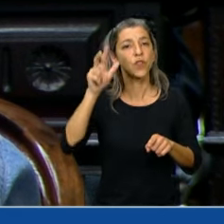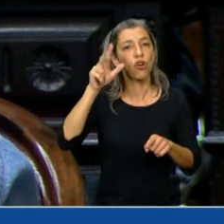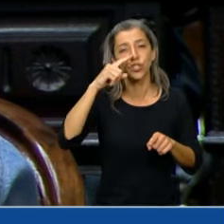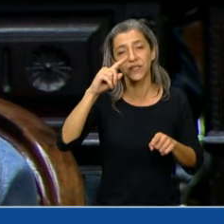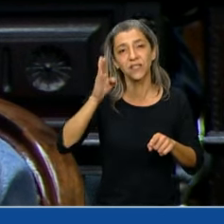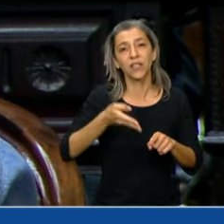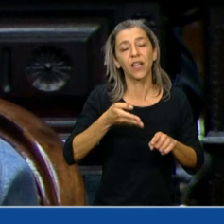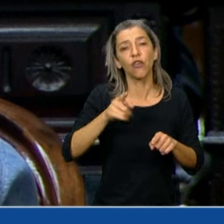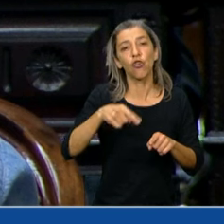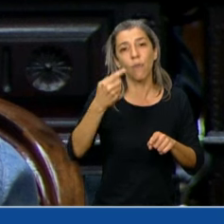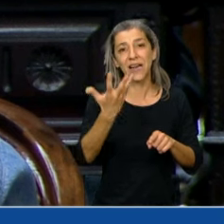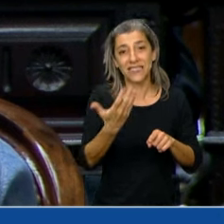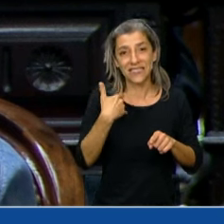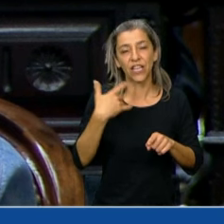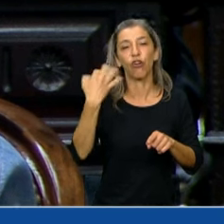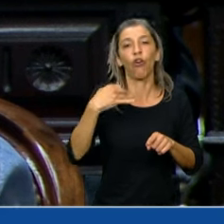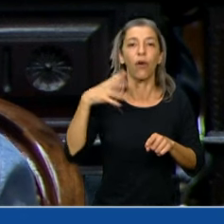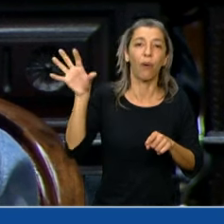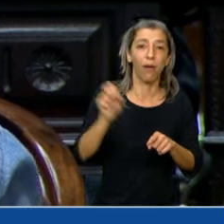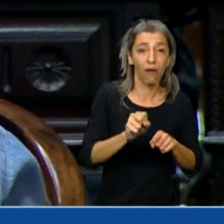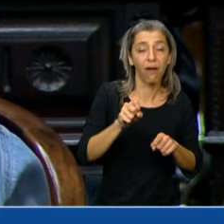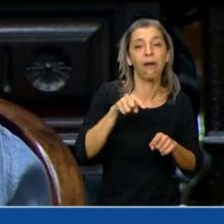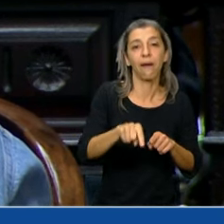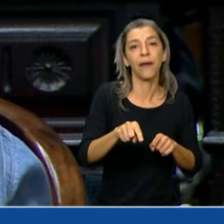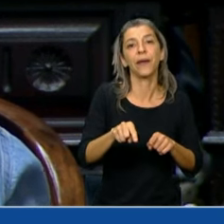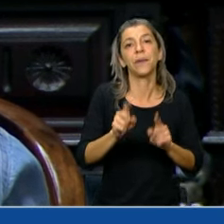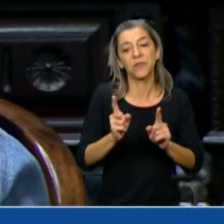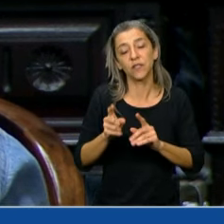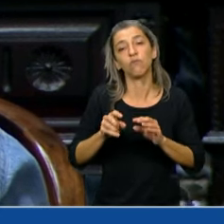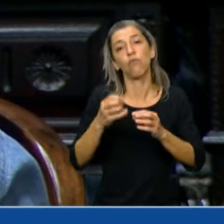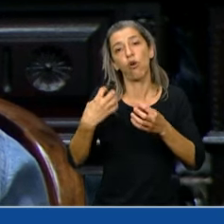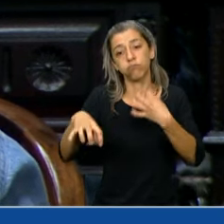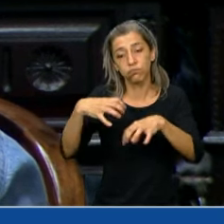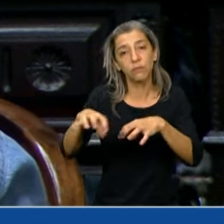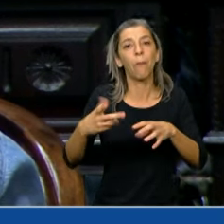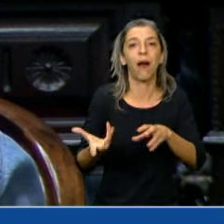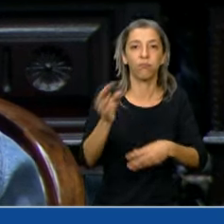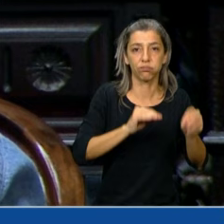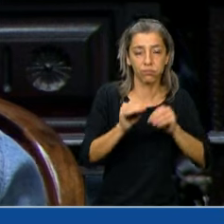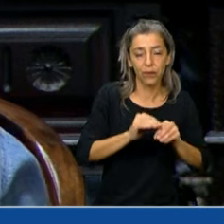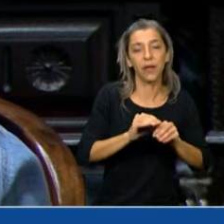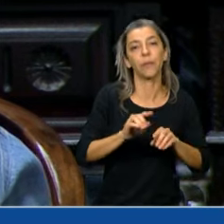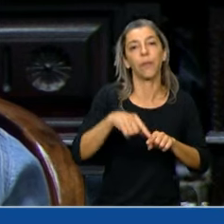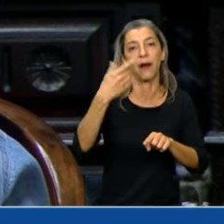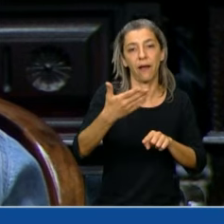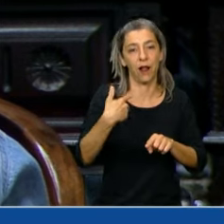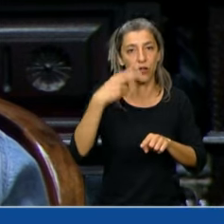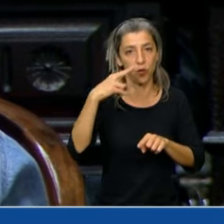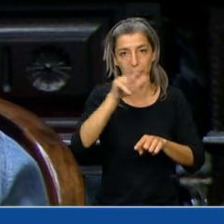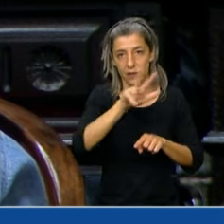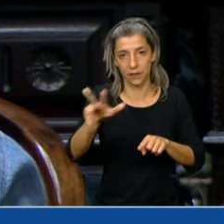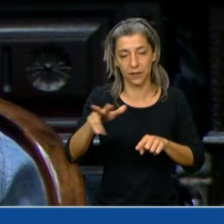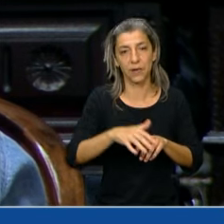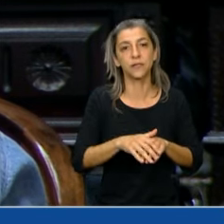87,5 para la cantidad total de pares importados en situación de desmontados y partes en 2033 la autoridad de aplicación